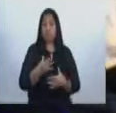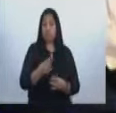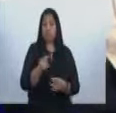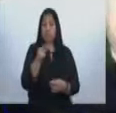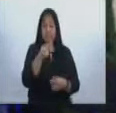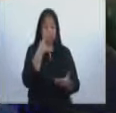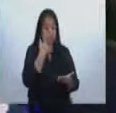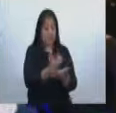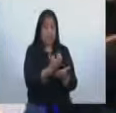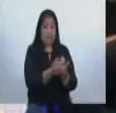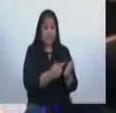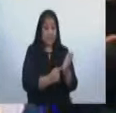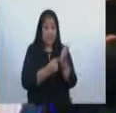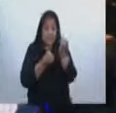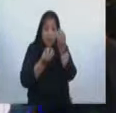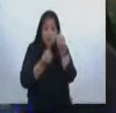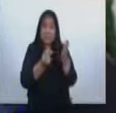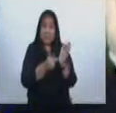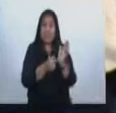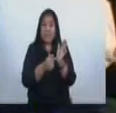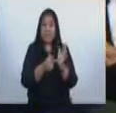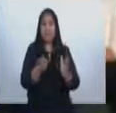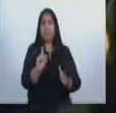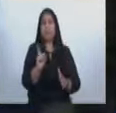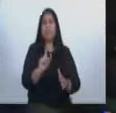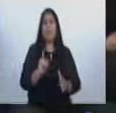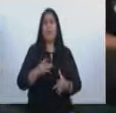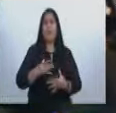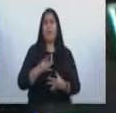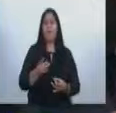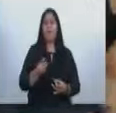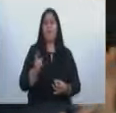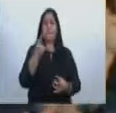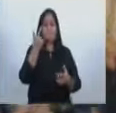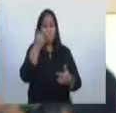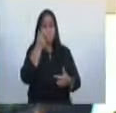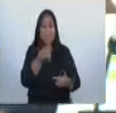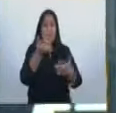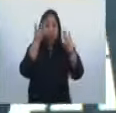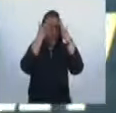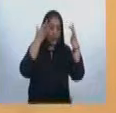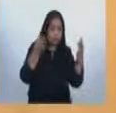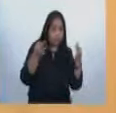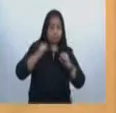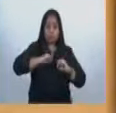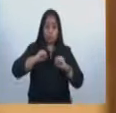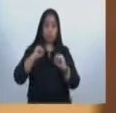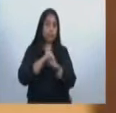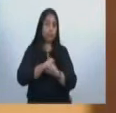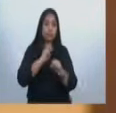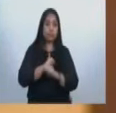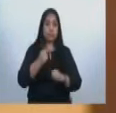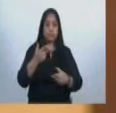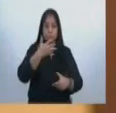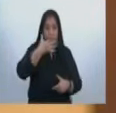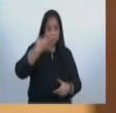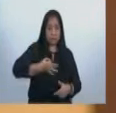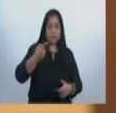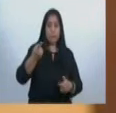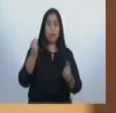no era la evidencia O la información para poder definir Cuál es la estrategia más adecuada para poder